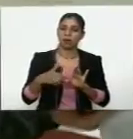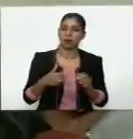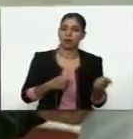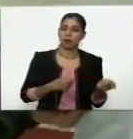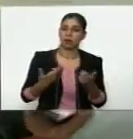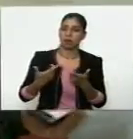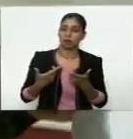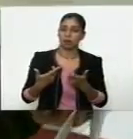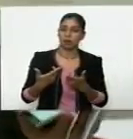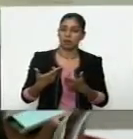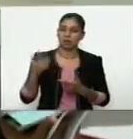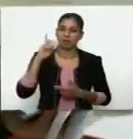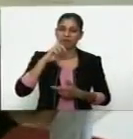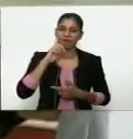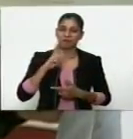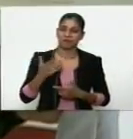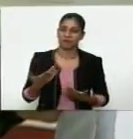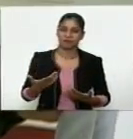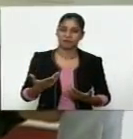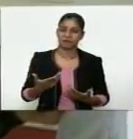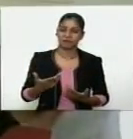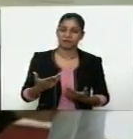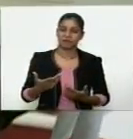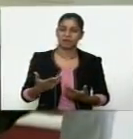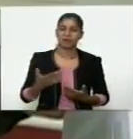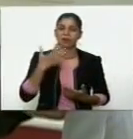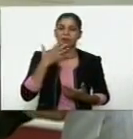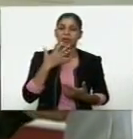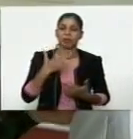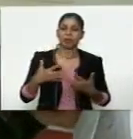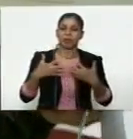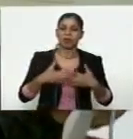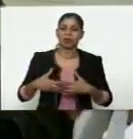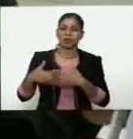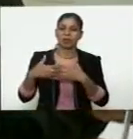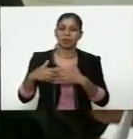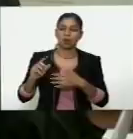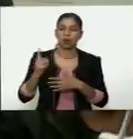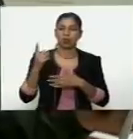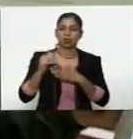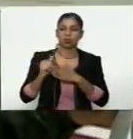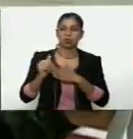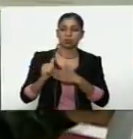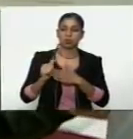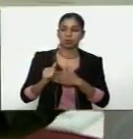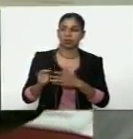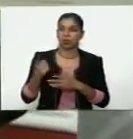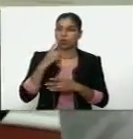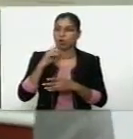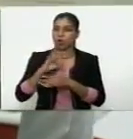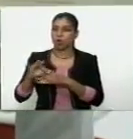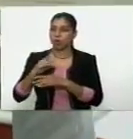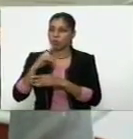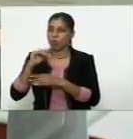Mienten también. ¿A alguien se le ocurrió en Estados Unidos llevar un dólar a la Reserva Federal a decir, deme mi